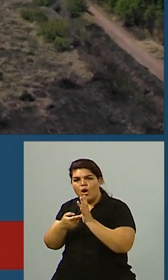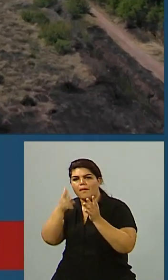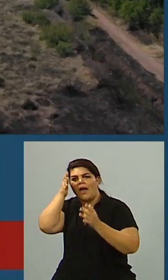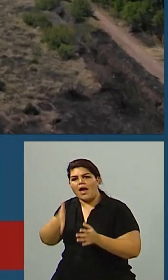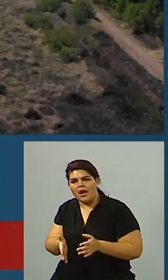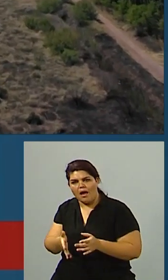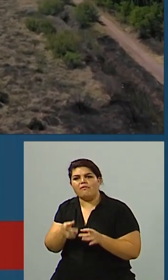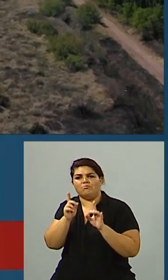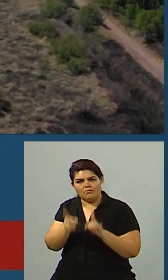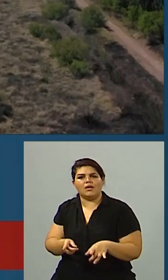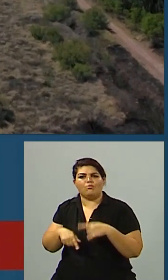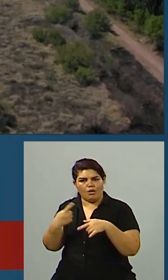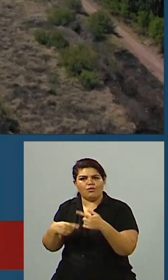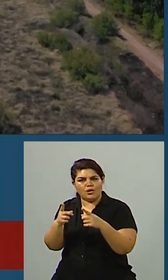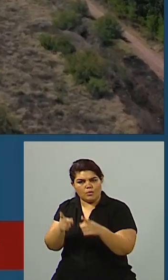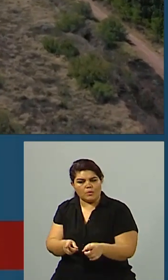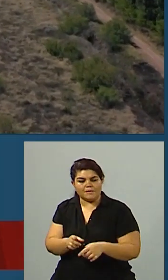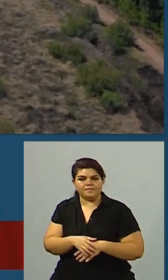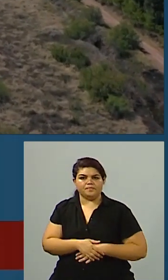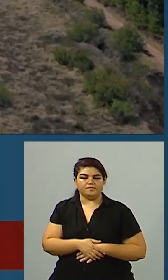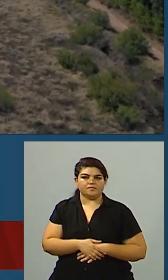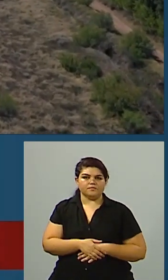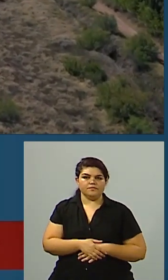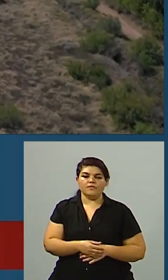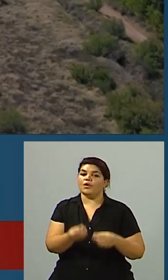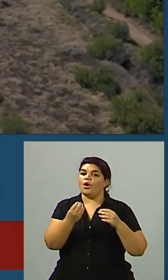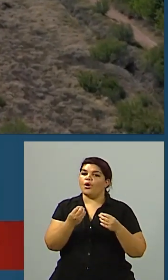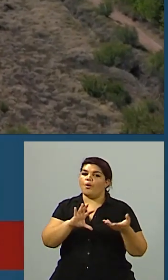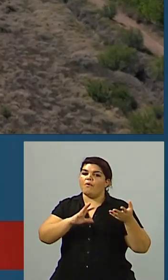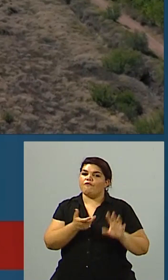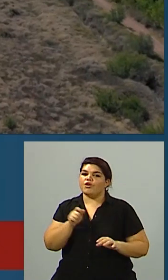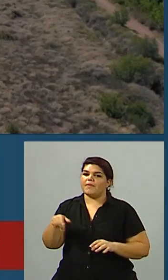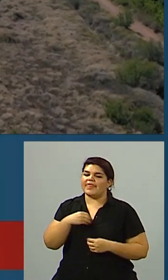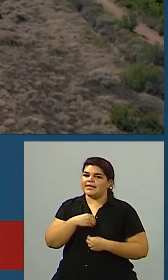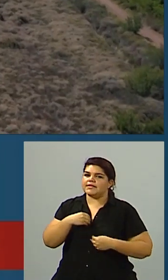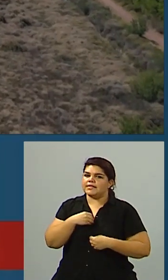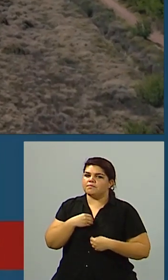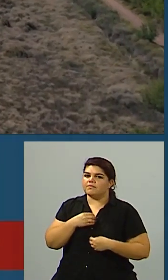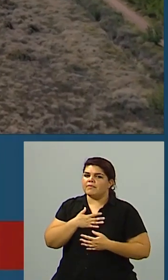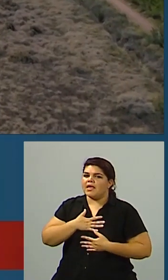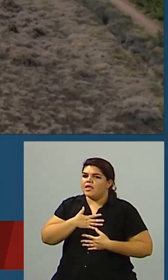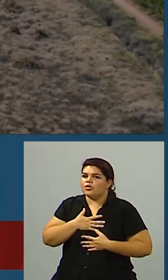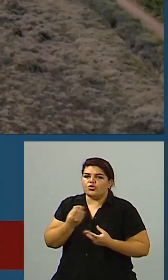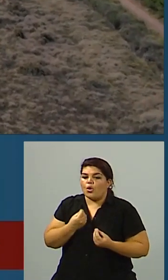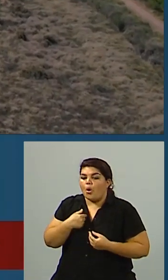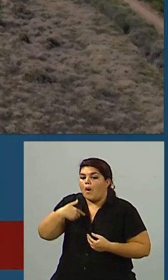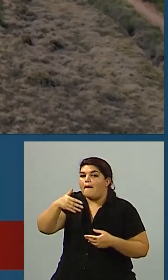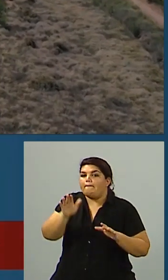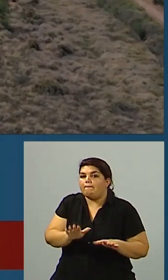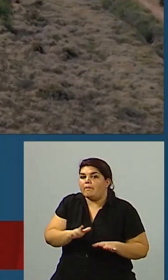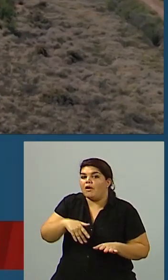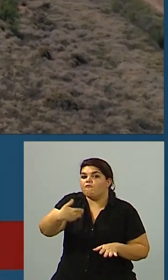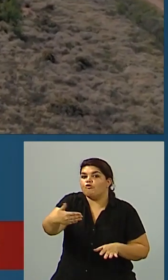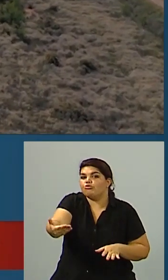Mauro, ¿qué expectativas tiene usted con relación al gobierno, ¿no? Pensando en que asumirá un nuevo gobernador en la provincia